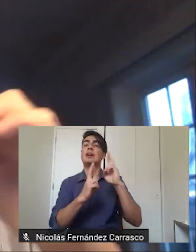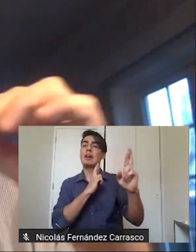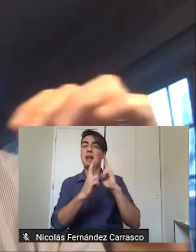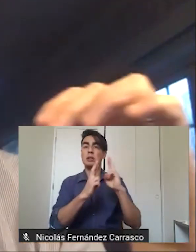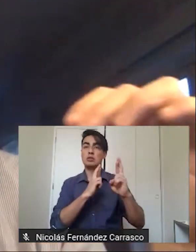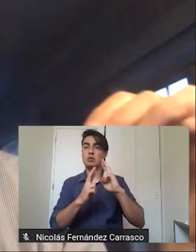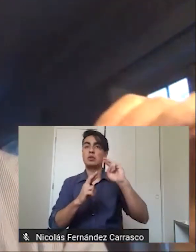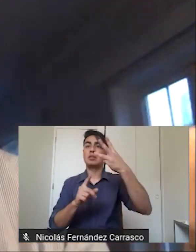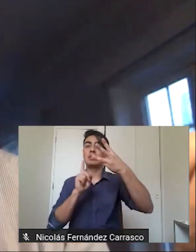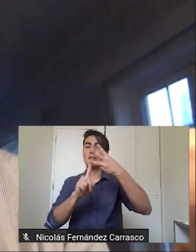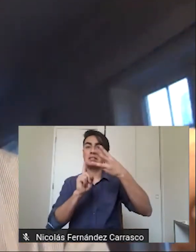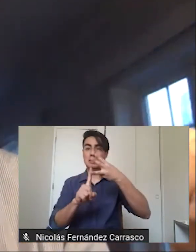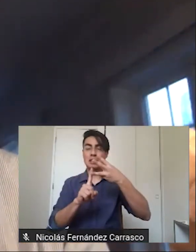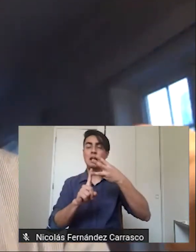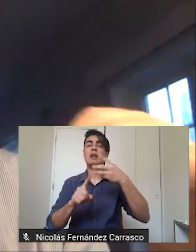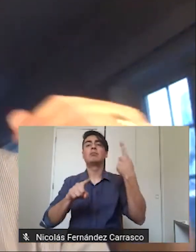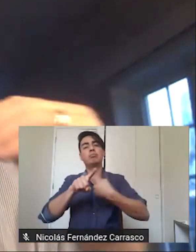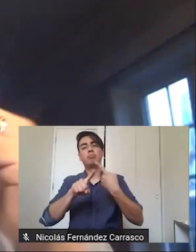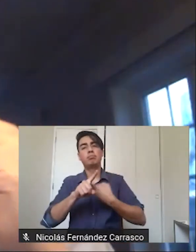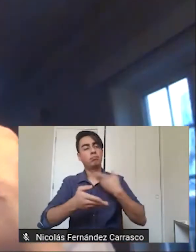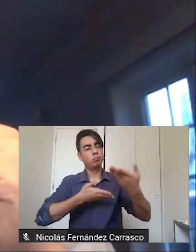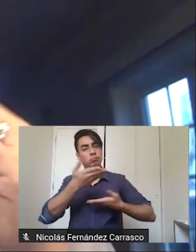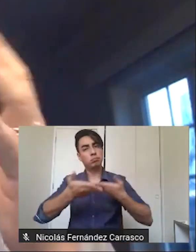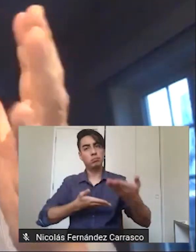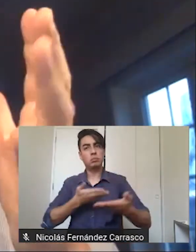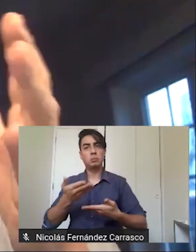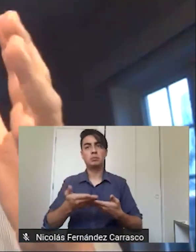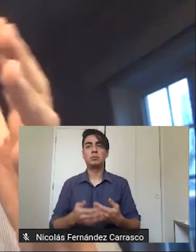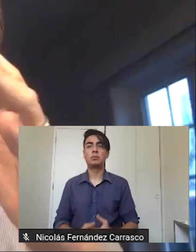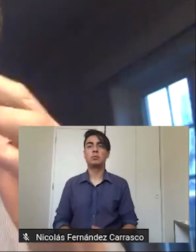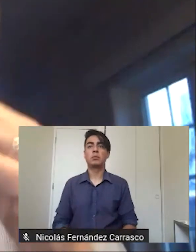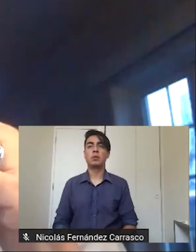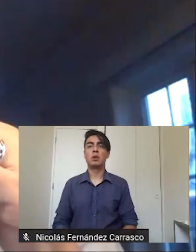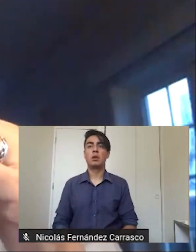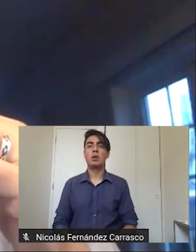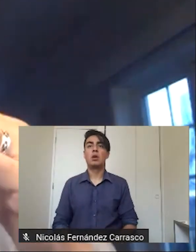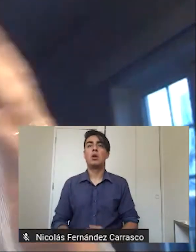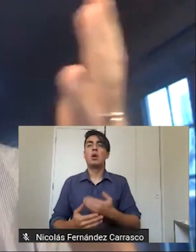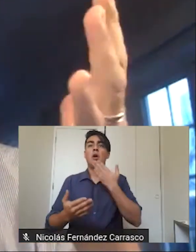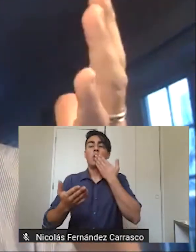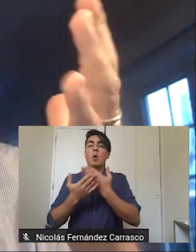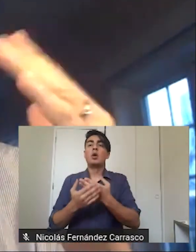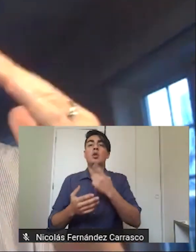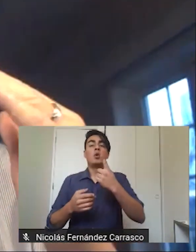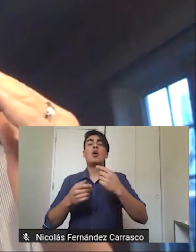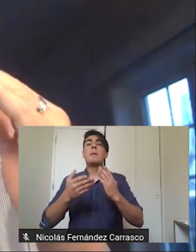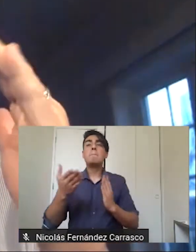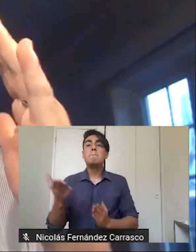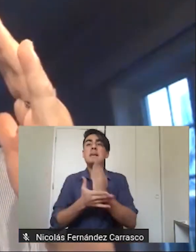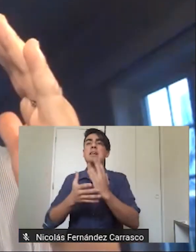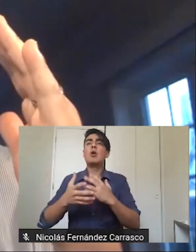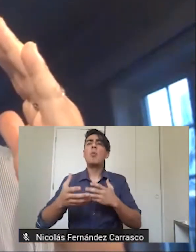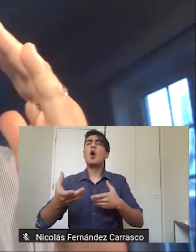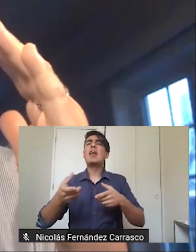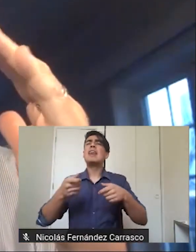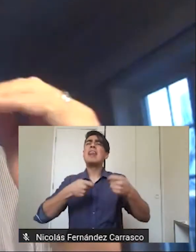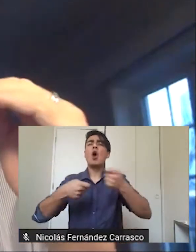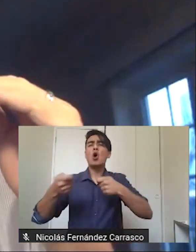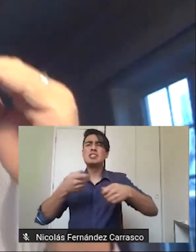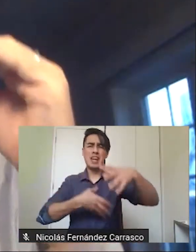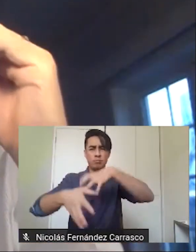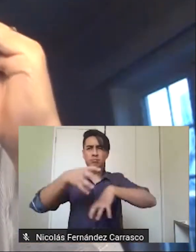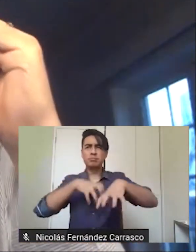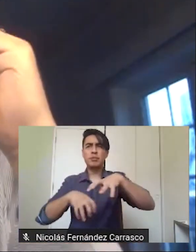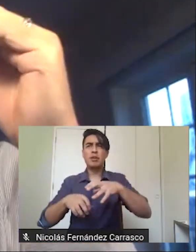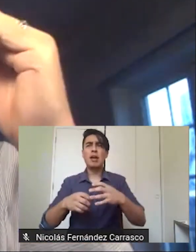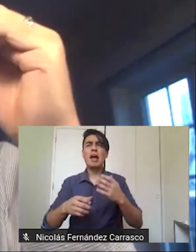y la tercera es el diálogo. Cuando uno entra a la negociación, usualmente hay una asimetría.